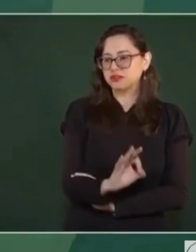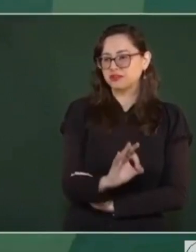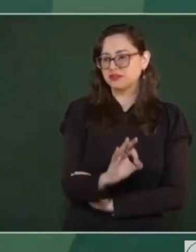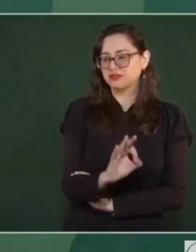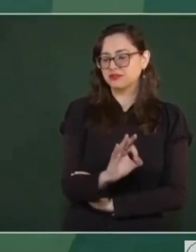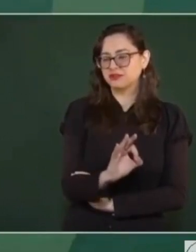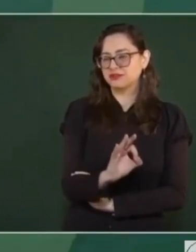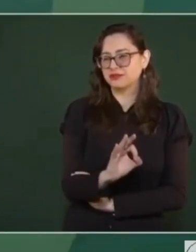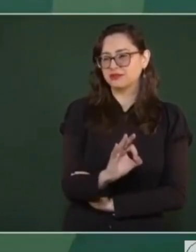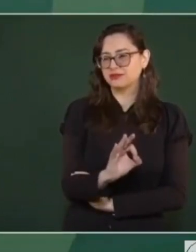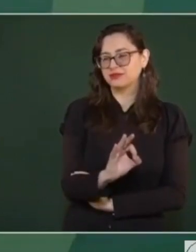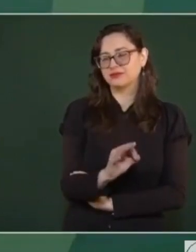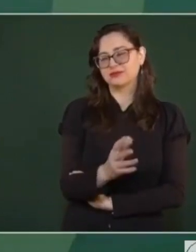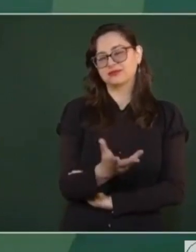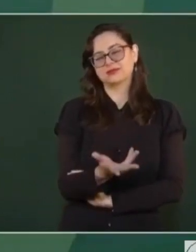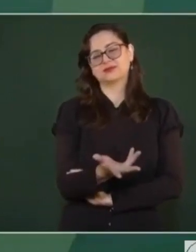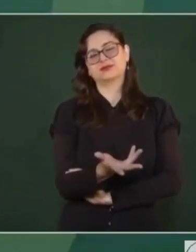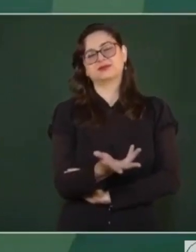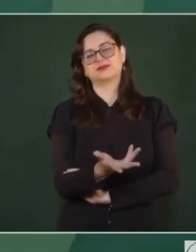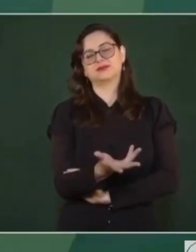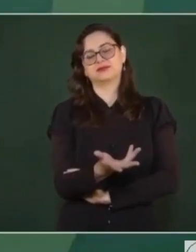hay evidencias, pruebas